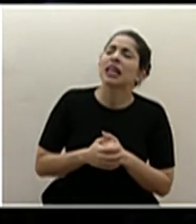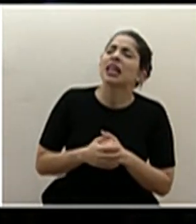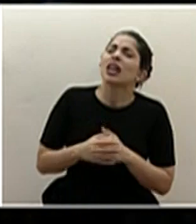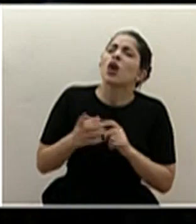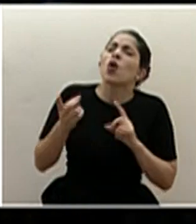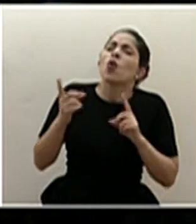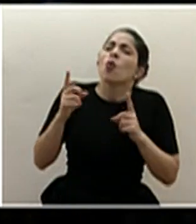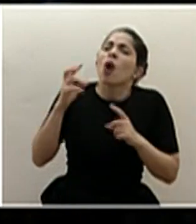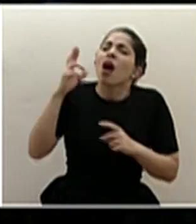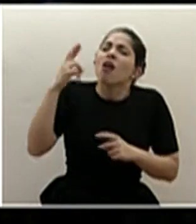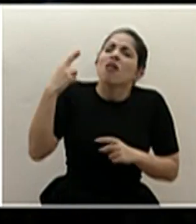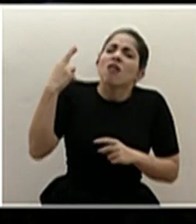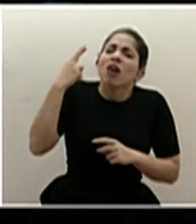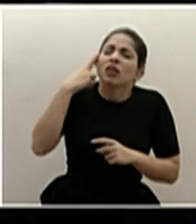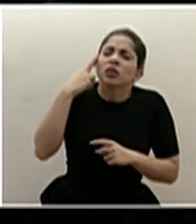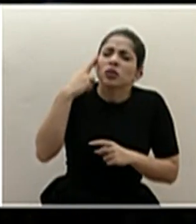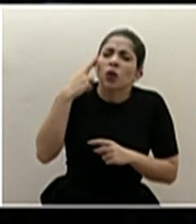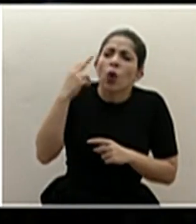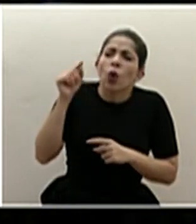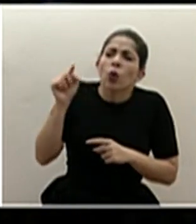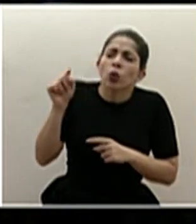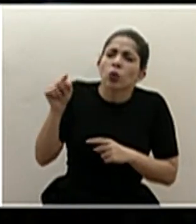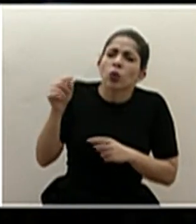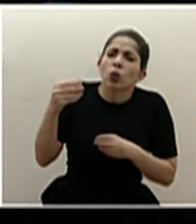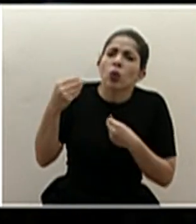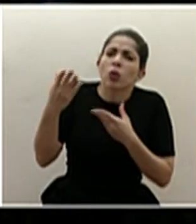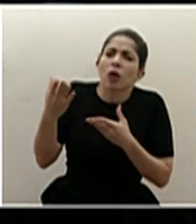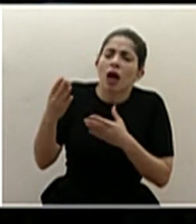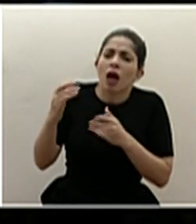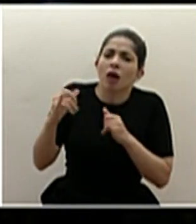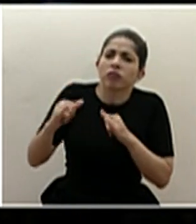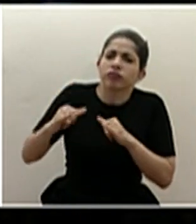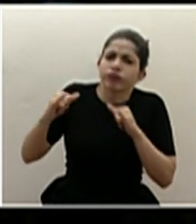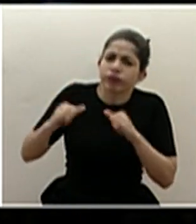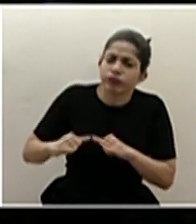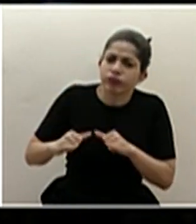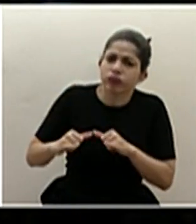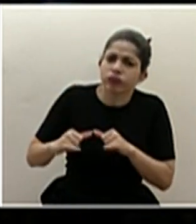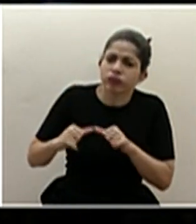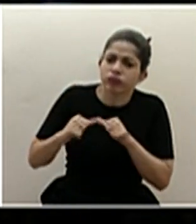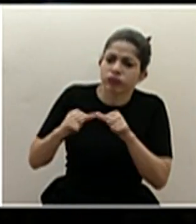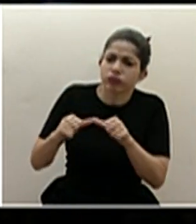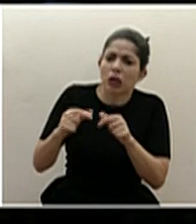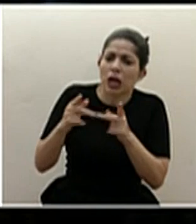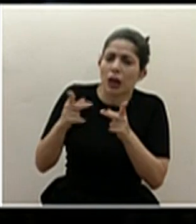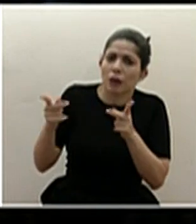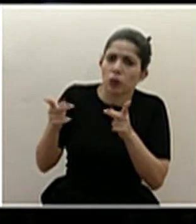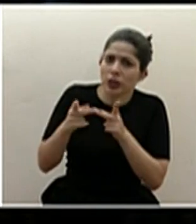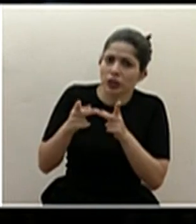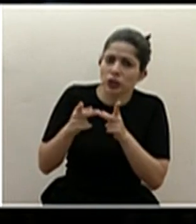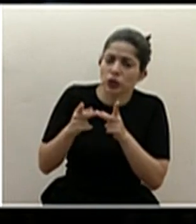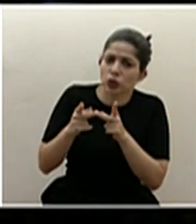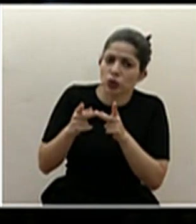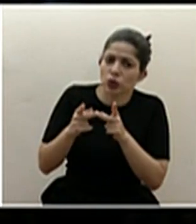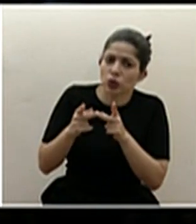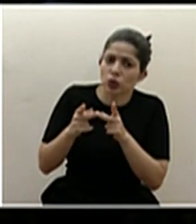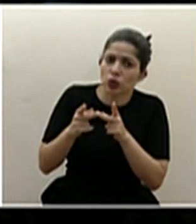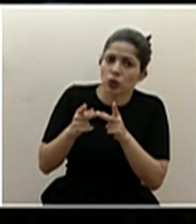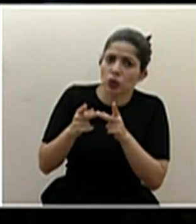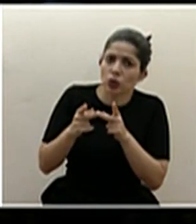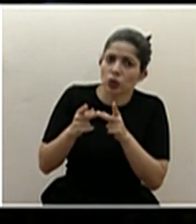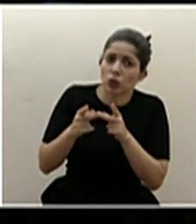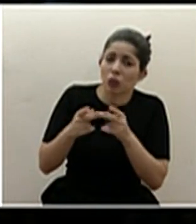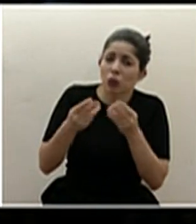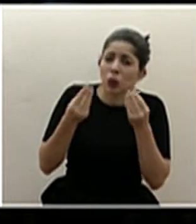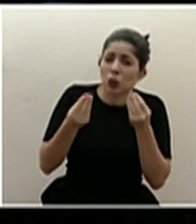¿Qué razones le hacen a usted permanecer en ese cargo en medio